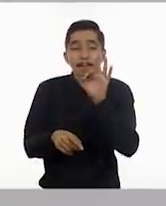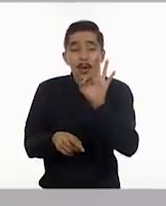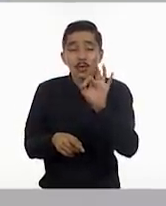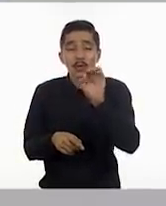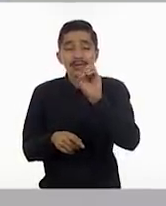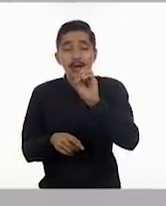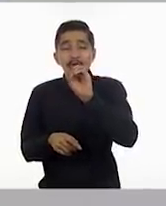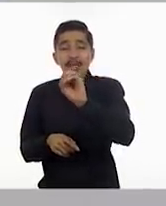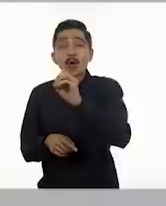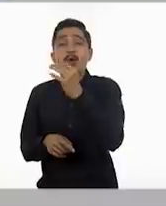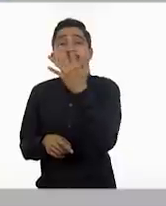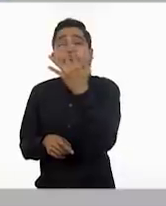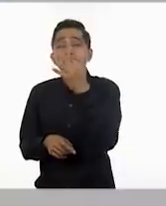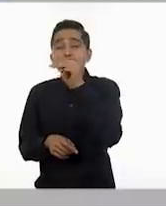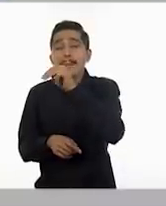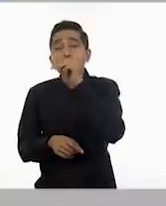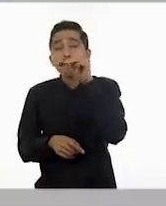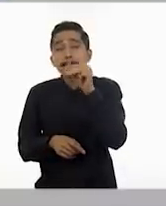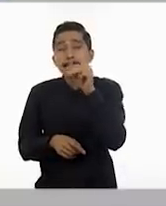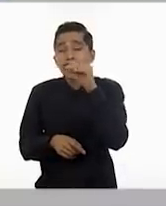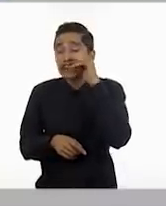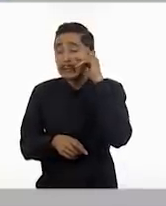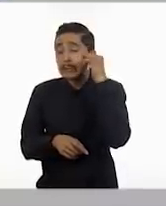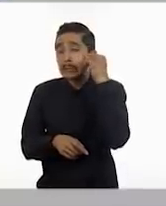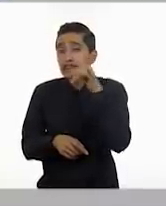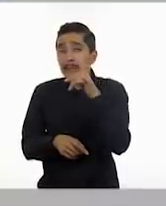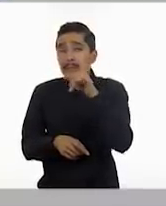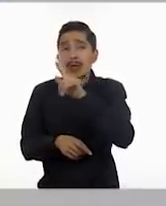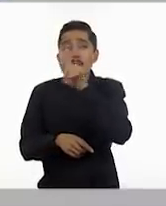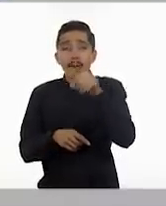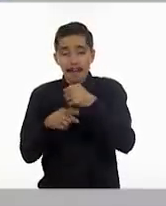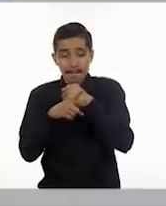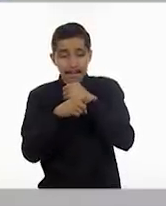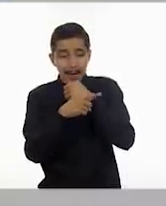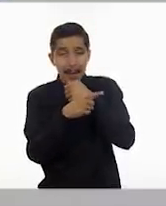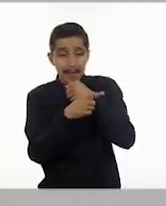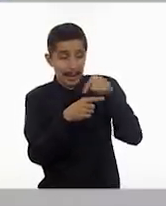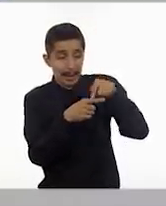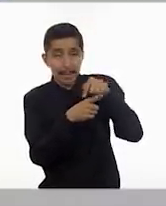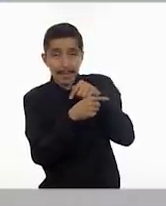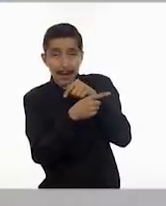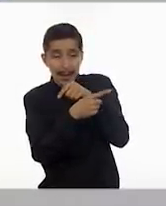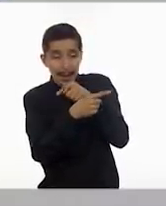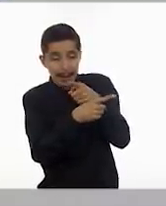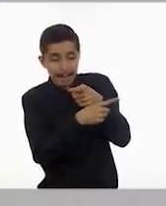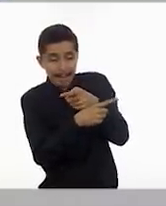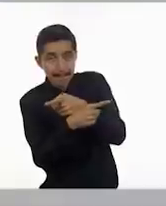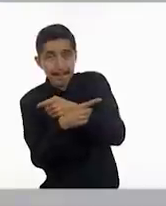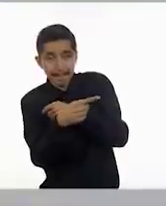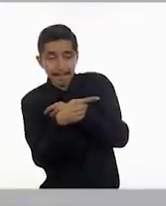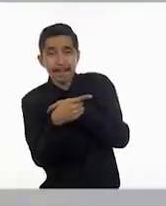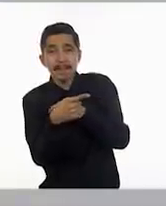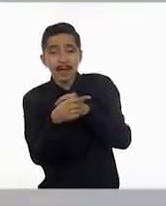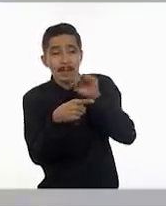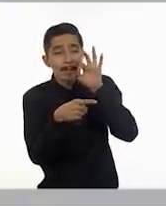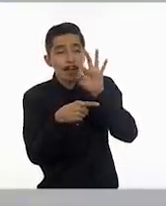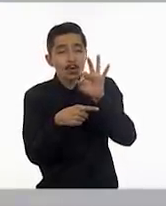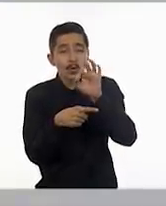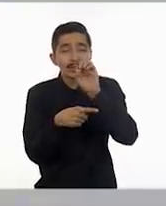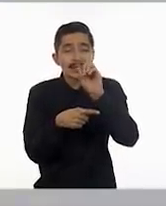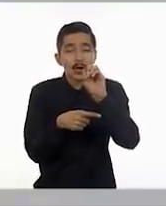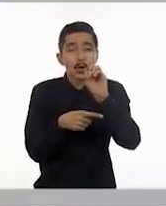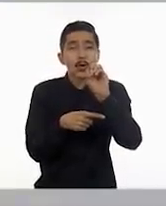0.005 milímetros. Y ya la cola, que es más grande que la cabeza, tiene una medida aproximadamente de